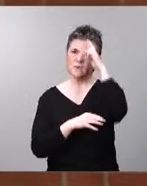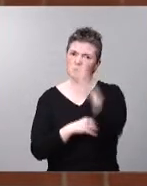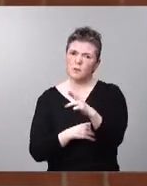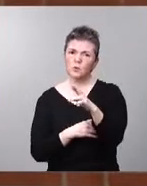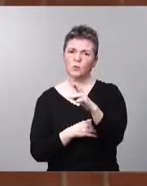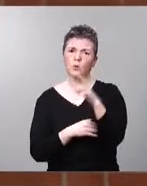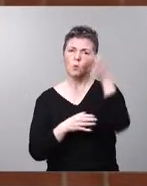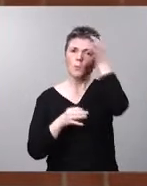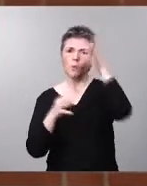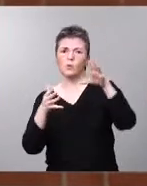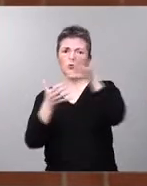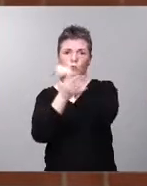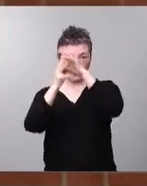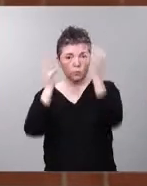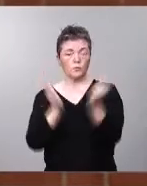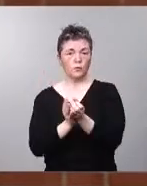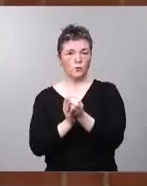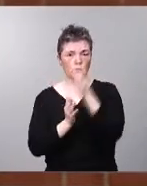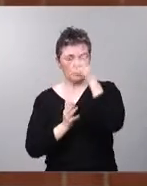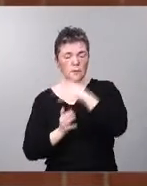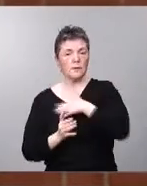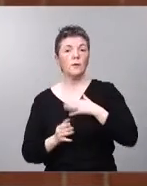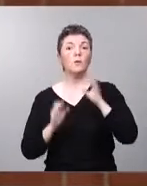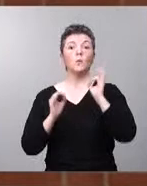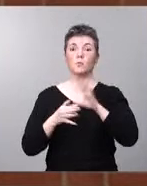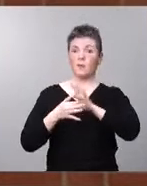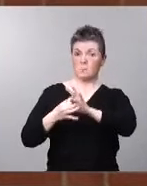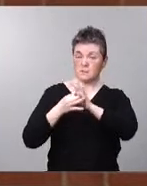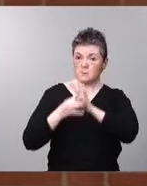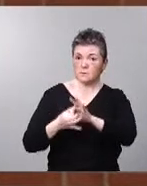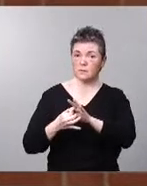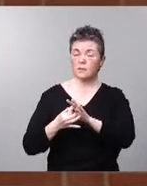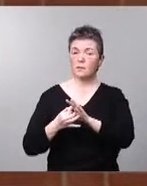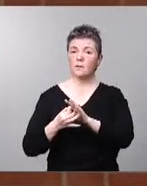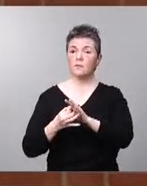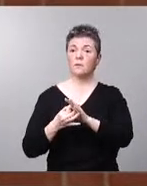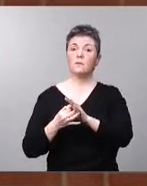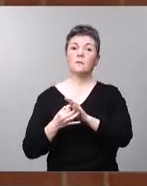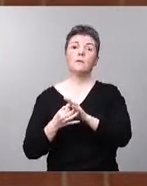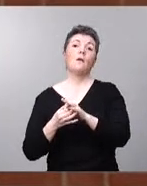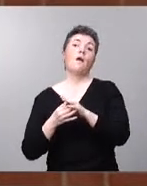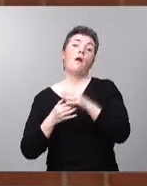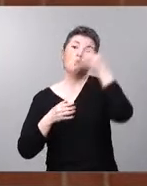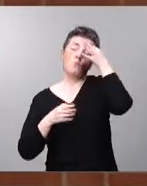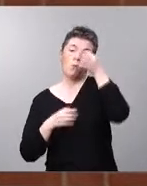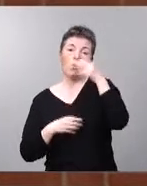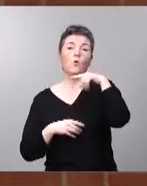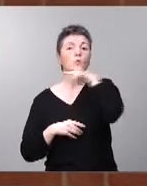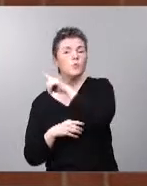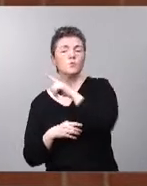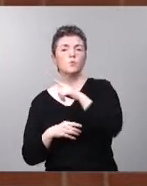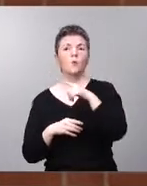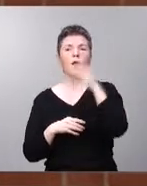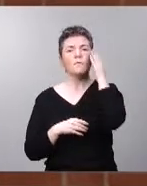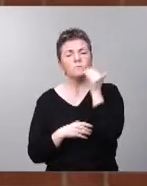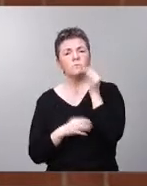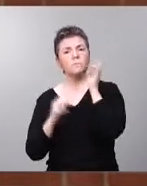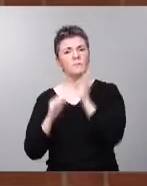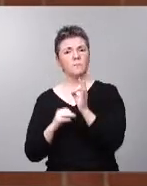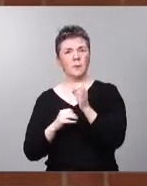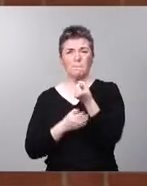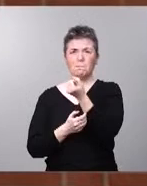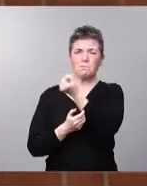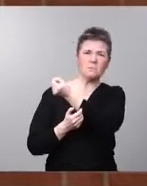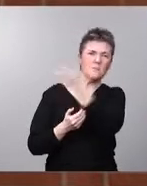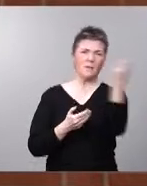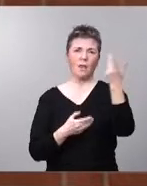mundo y justamente desde la amistad que profesamos al pueblo ruso desde el afecto que profesamos a los miles de ciudadanos rusos que